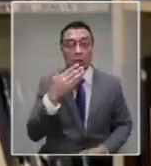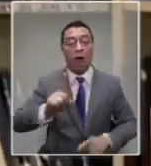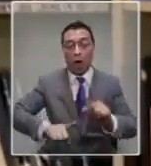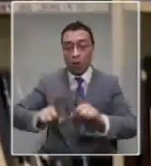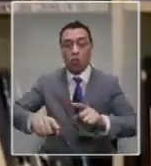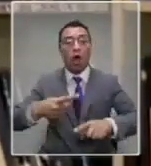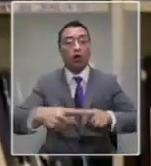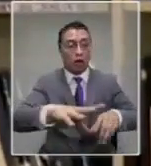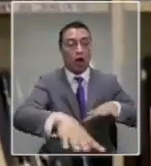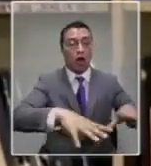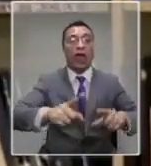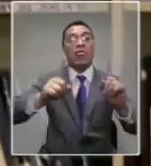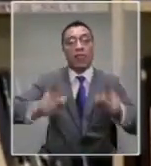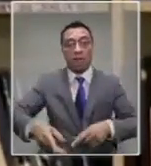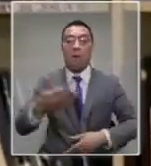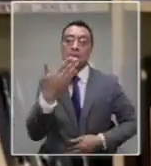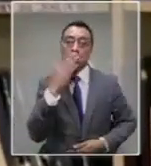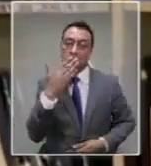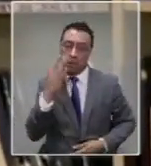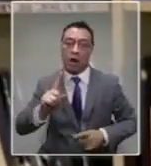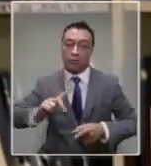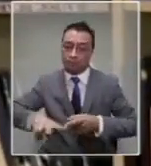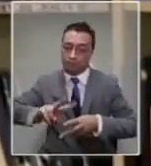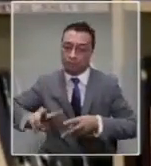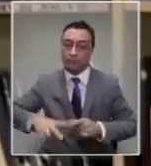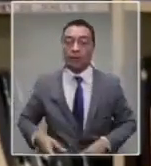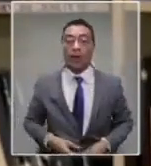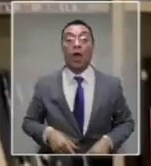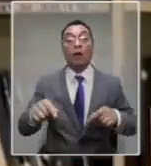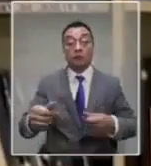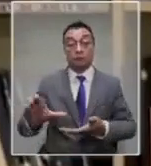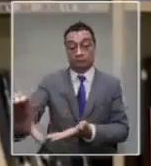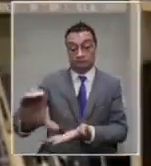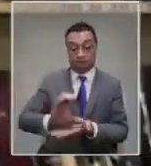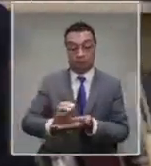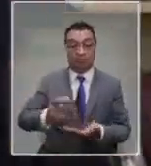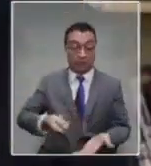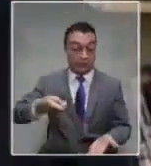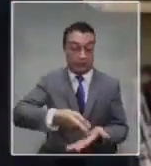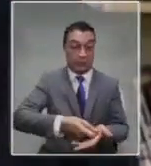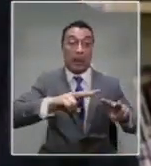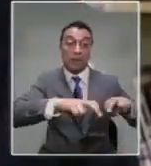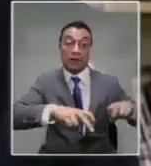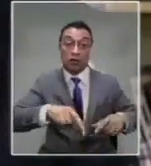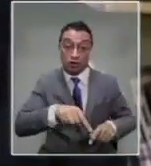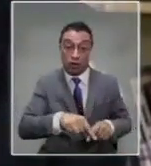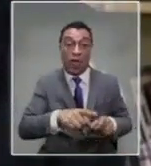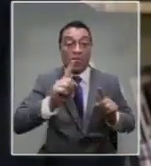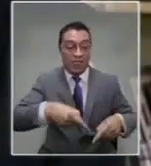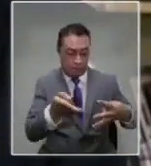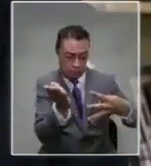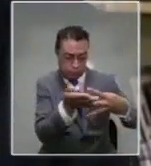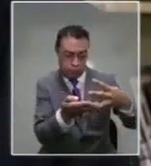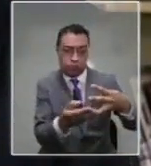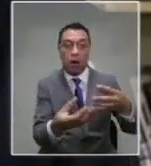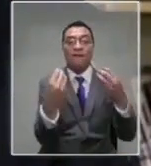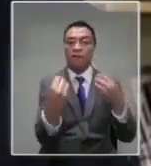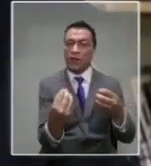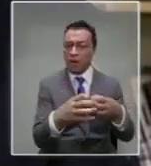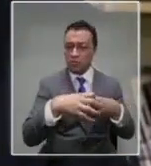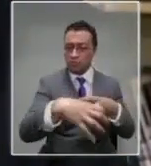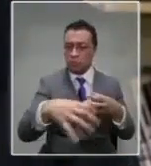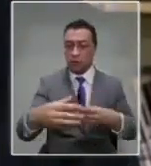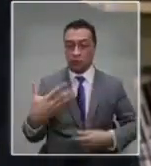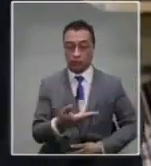también hay otros aspectos que tenemos que ir mejorando. Yo creo que los recursos que el país invierte en investigación tienen que distribuirse de mejor